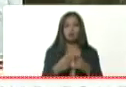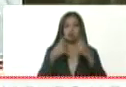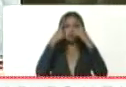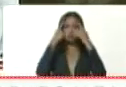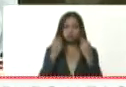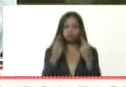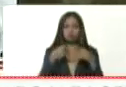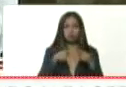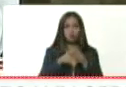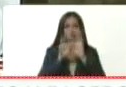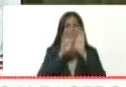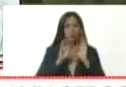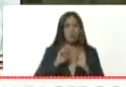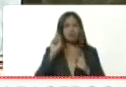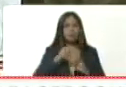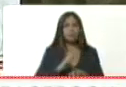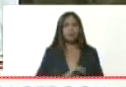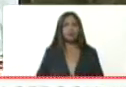metodológico